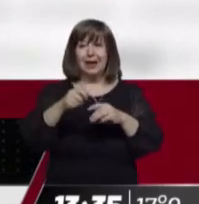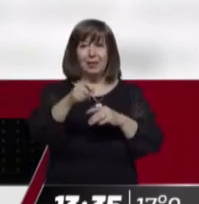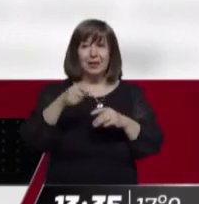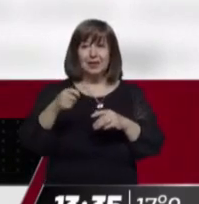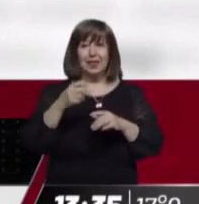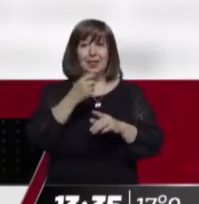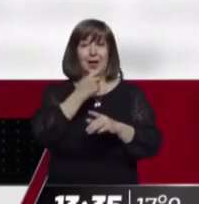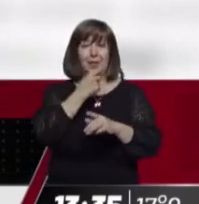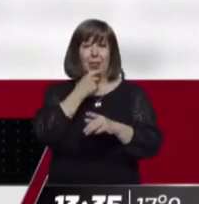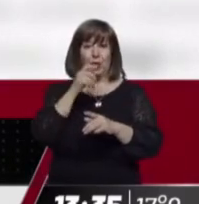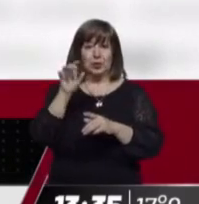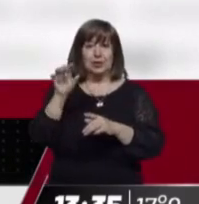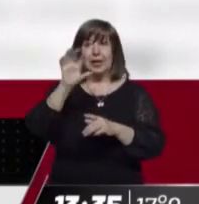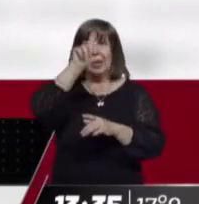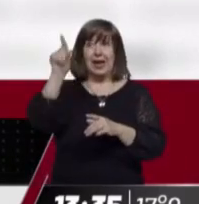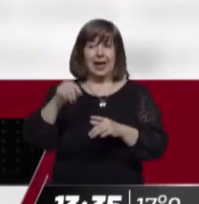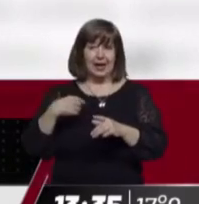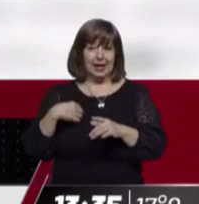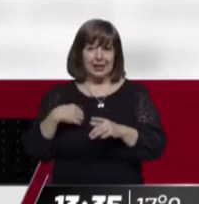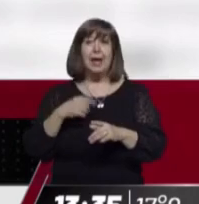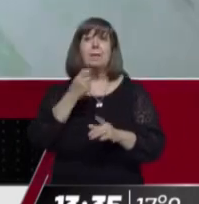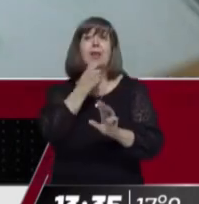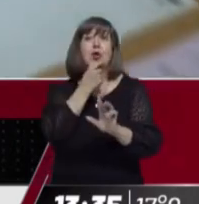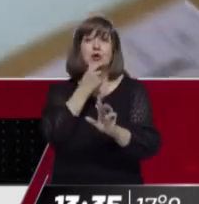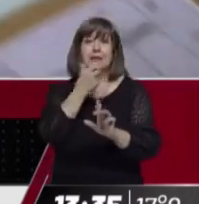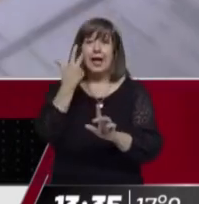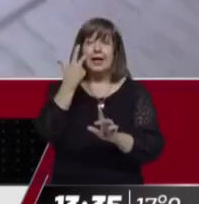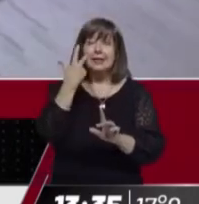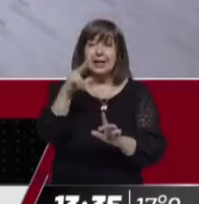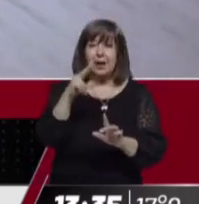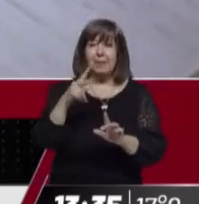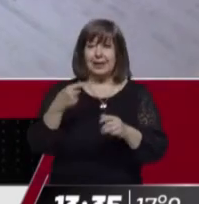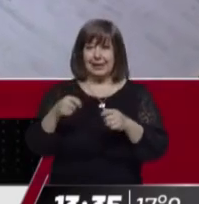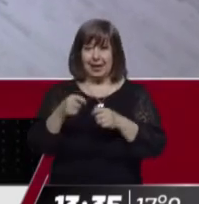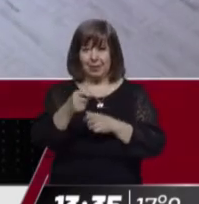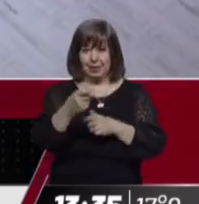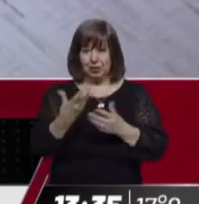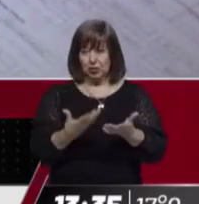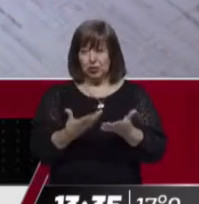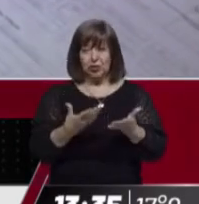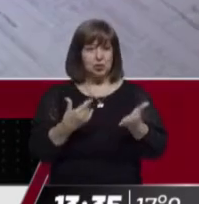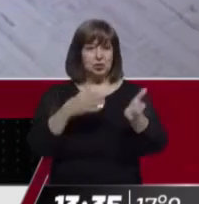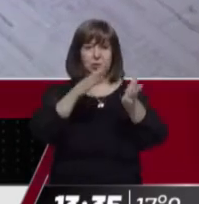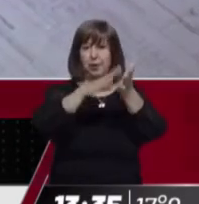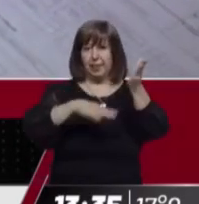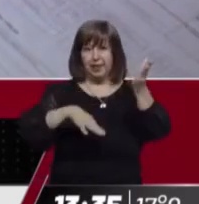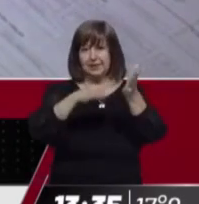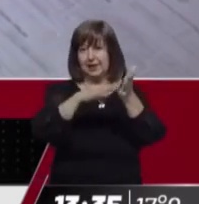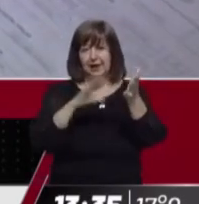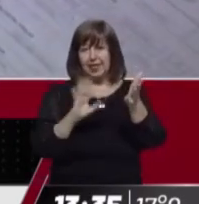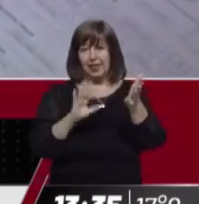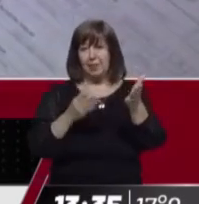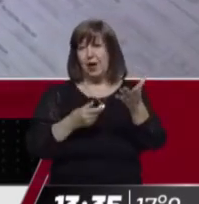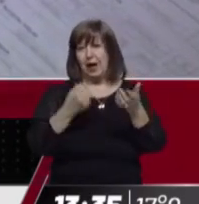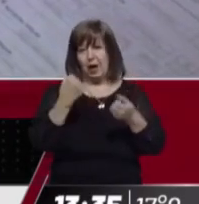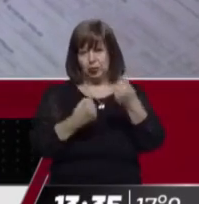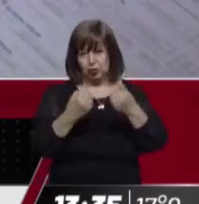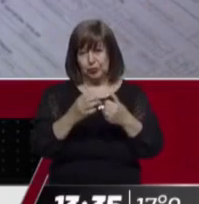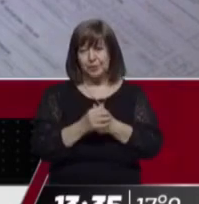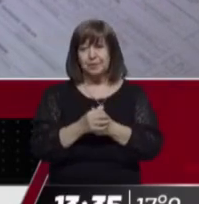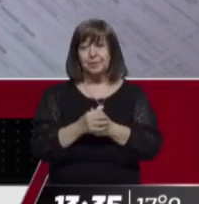provincia. Y en el país ni hablar. De todo esto, ¿cuál es la situación más grave que se puede dar? Y, por